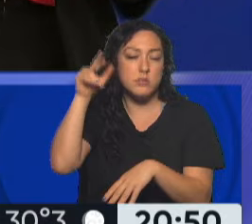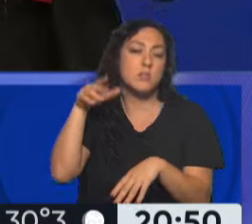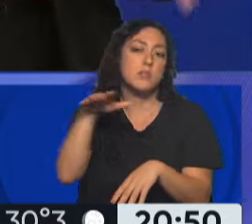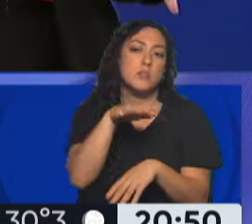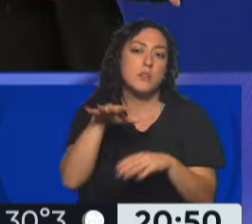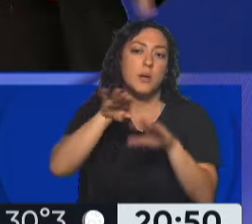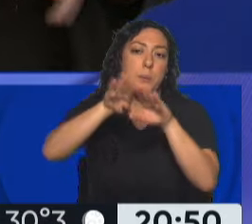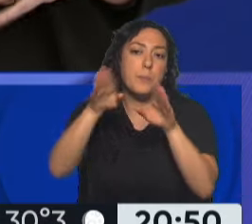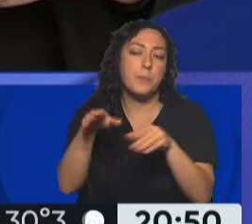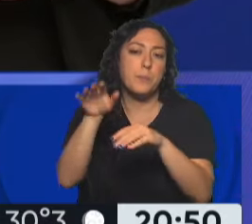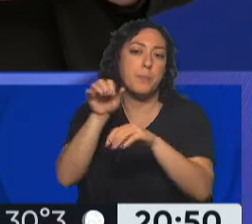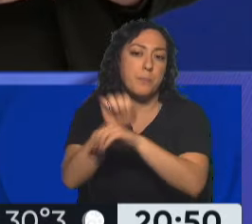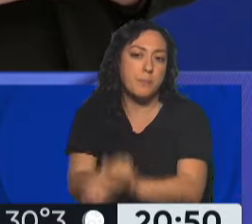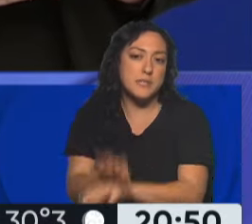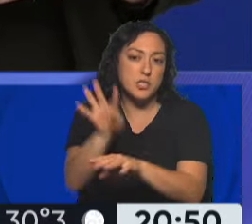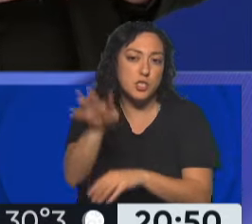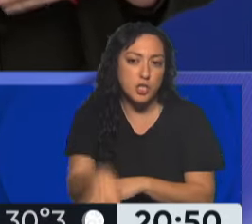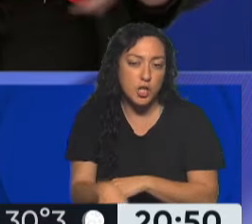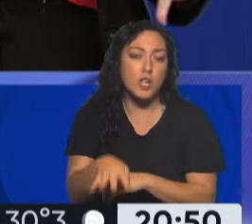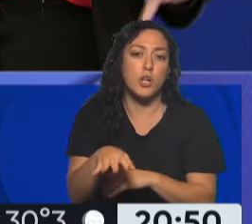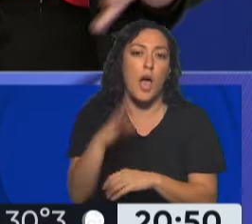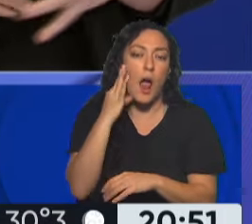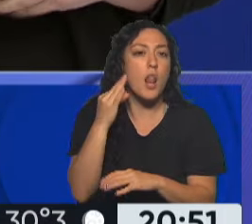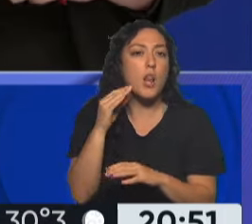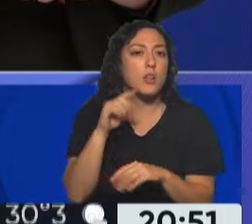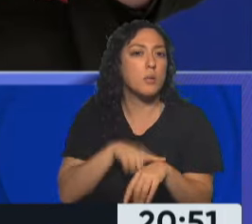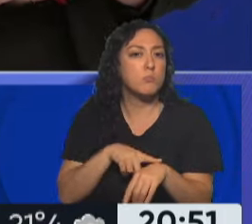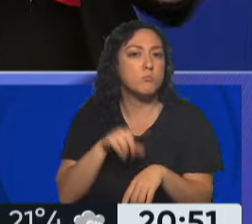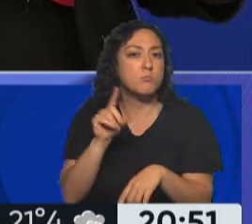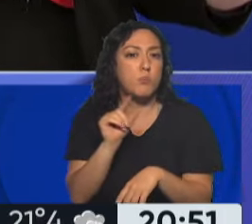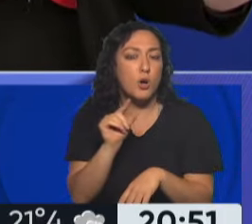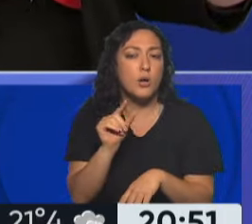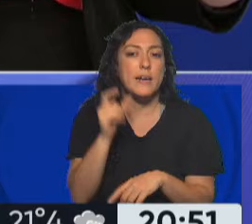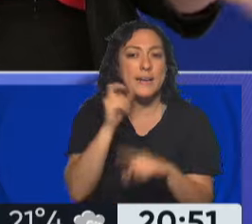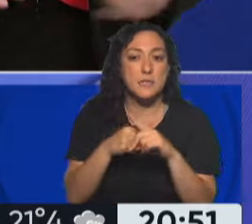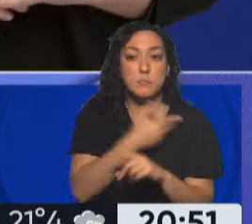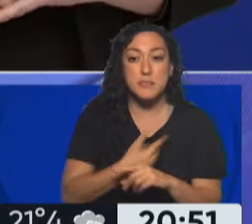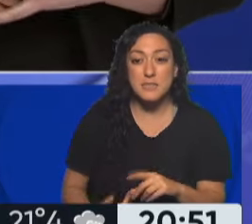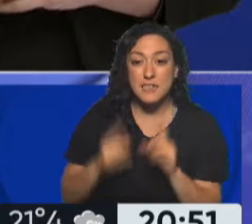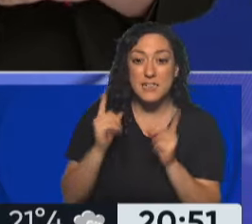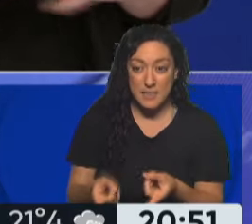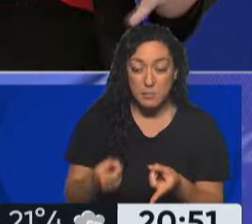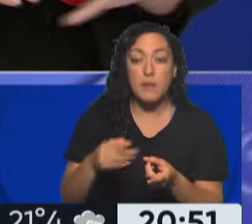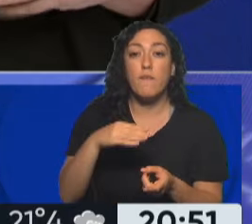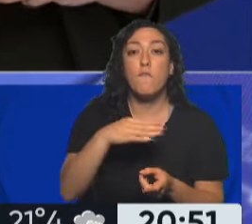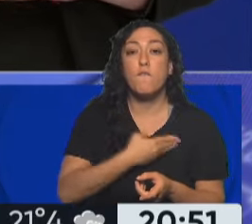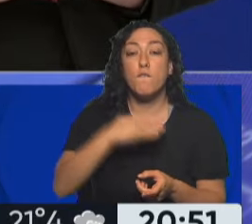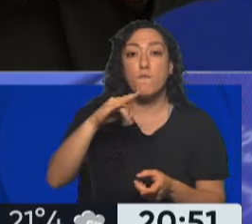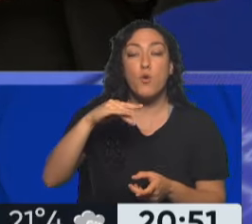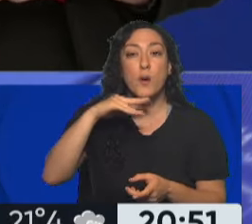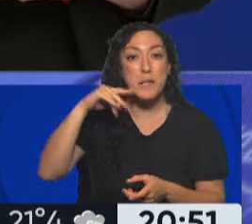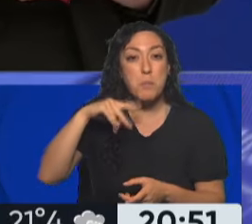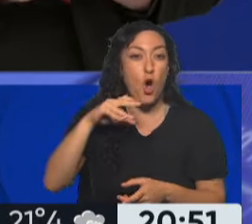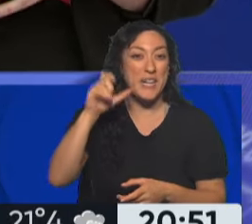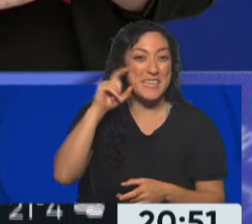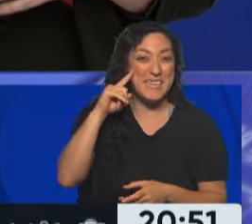Barbadillo, donde incluso llegó a cumplir parte o estuvo preso junto al exmandatario también Alberto Fujimori, recientemente muerto, y